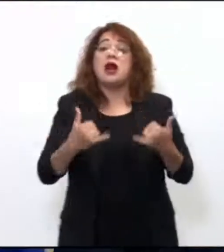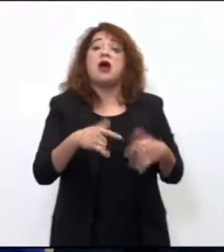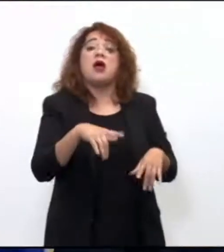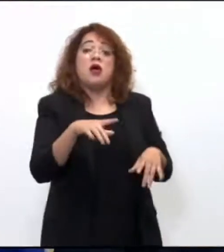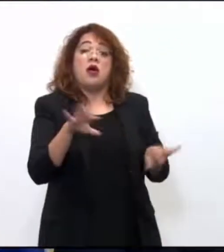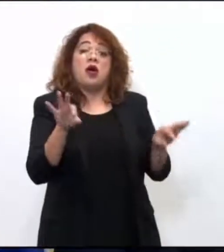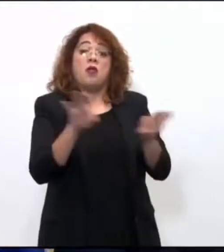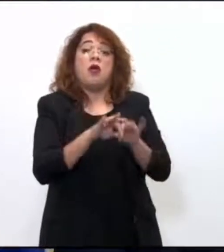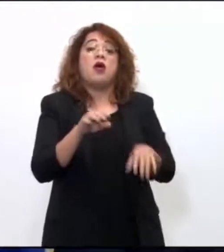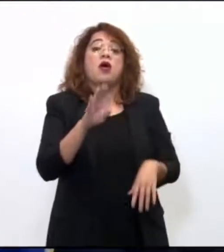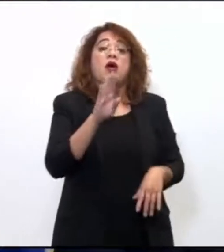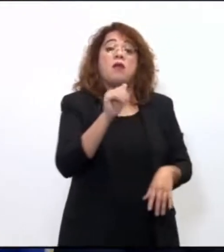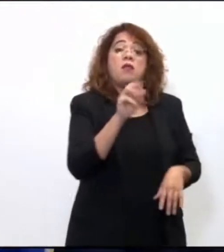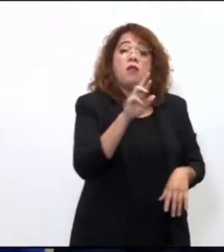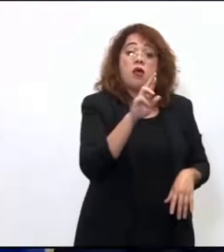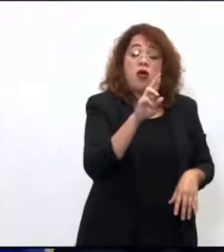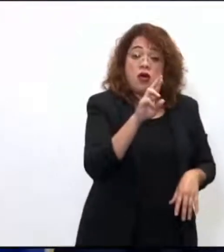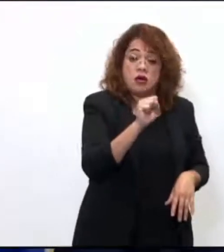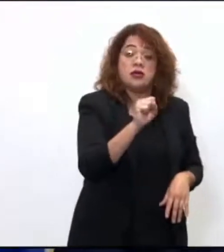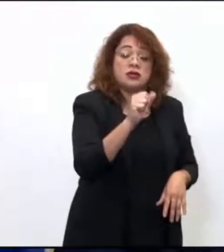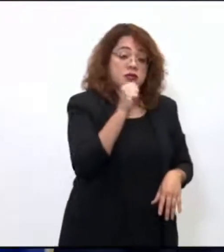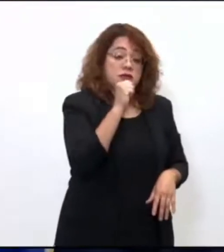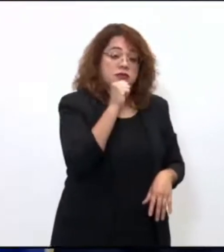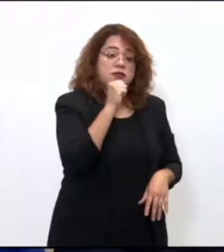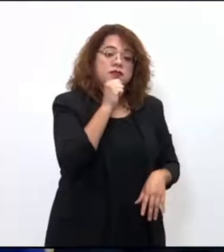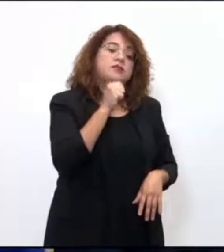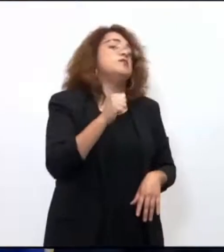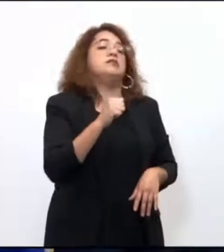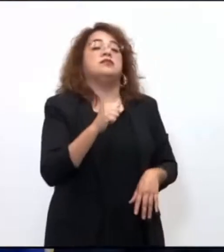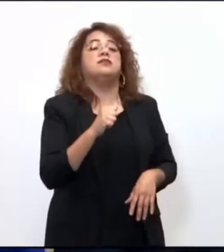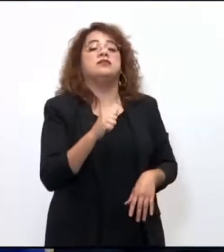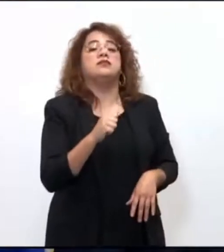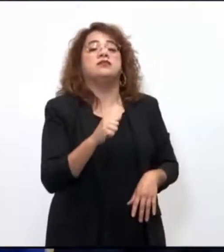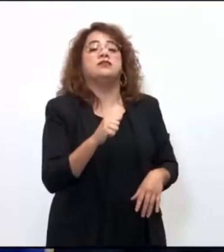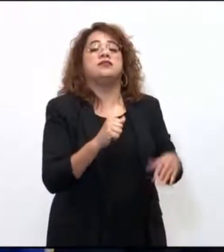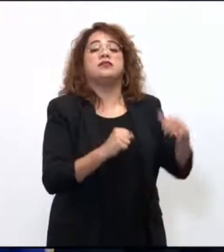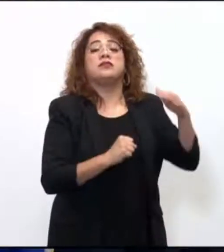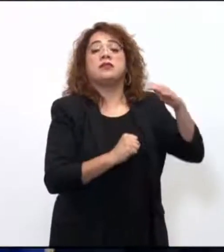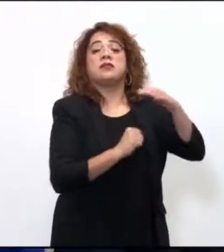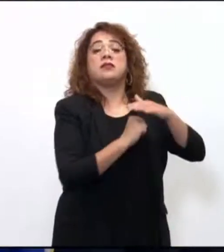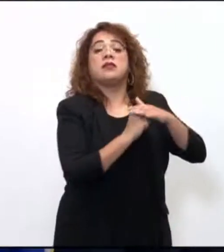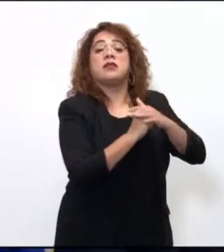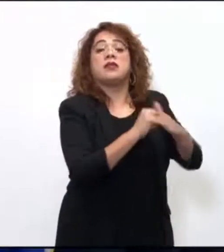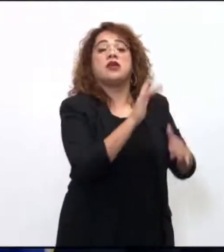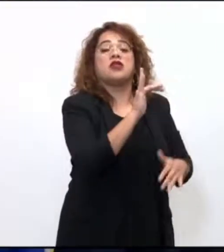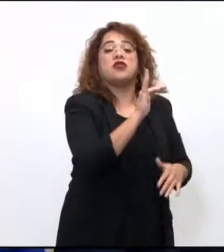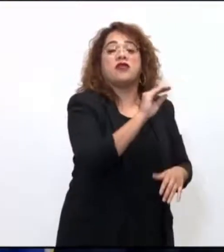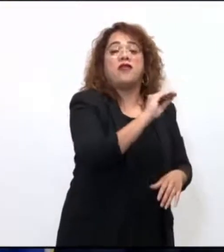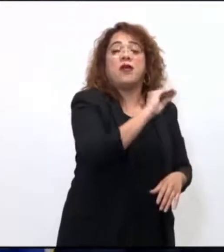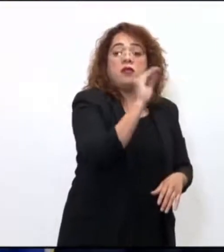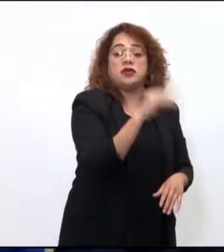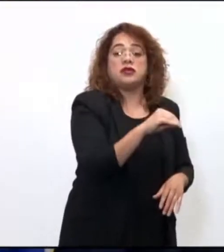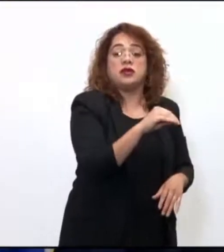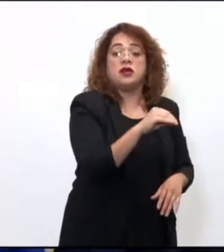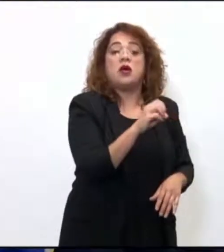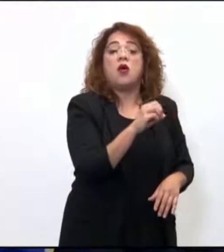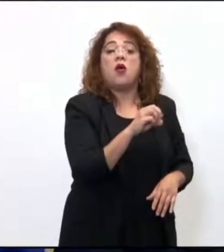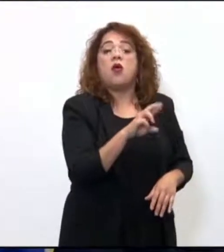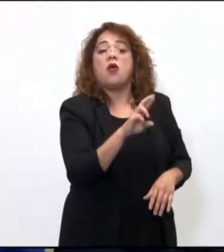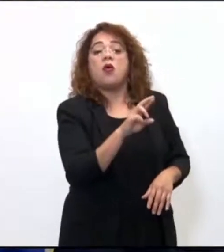sea menos. Los bares pueden operar en interiores y exteriores